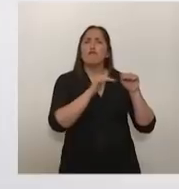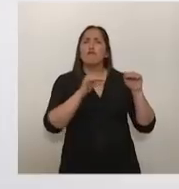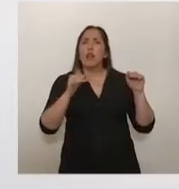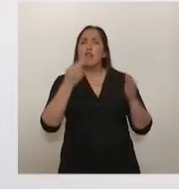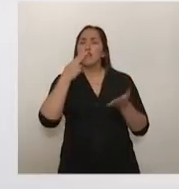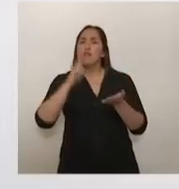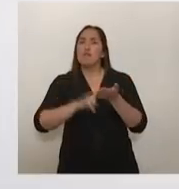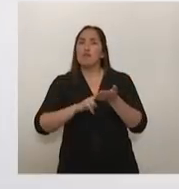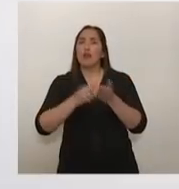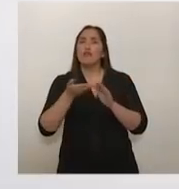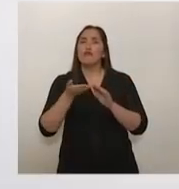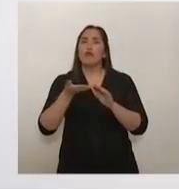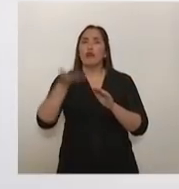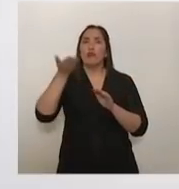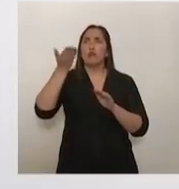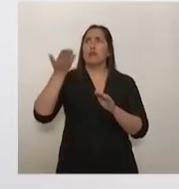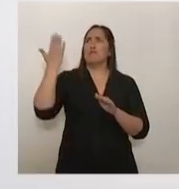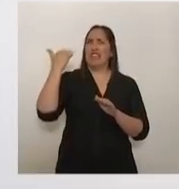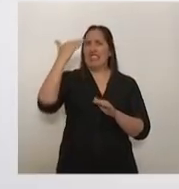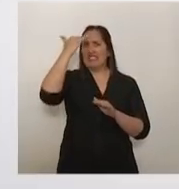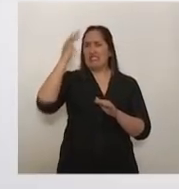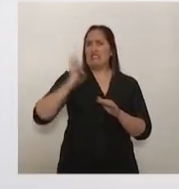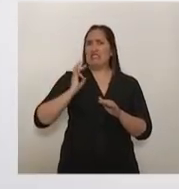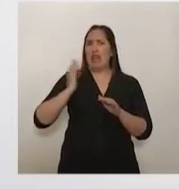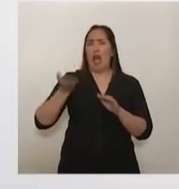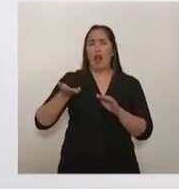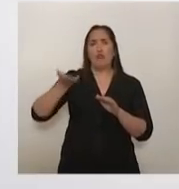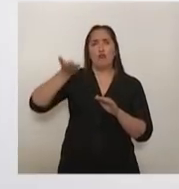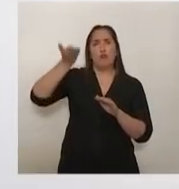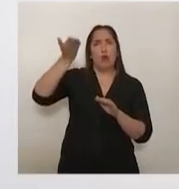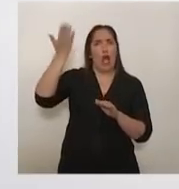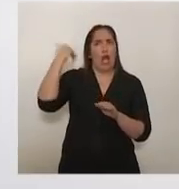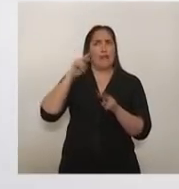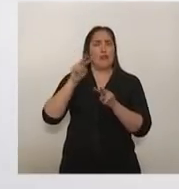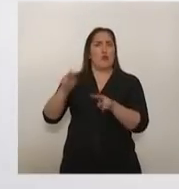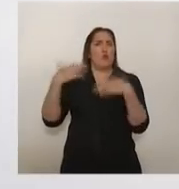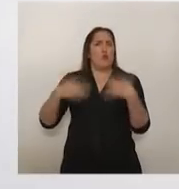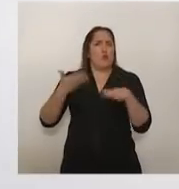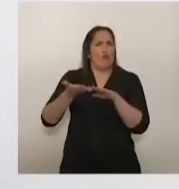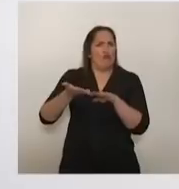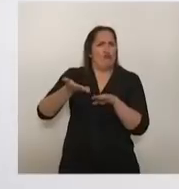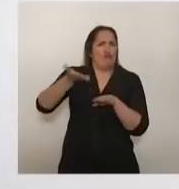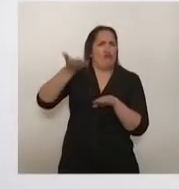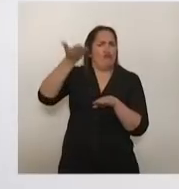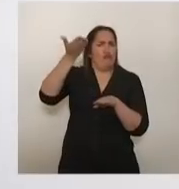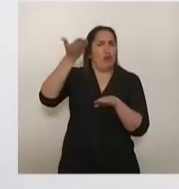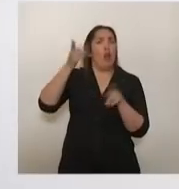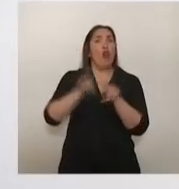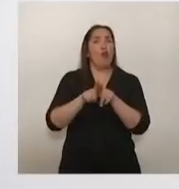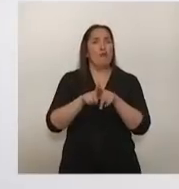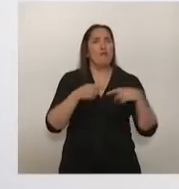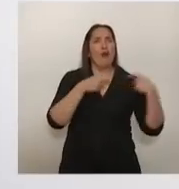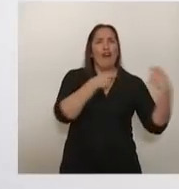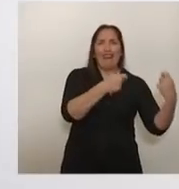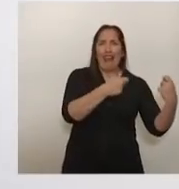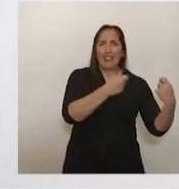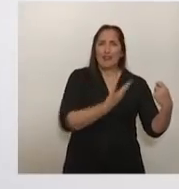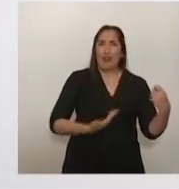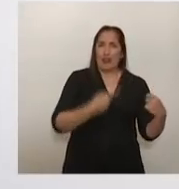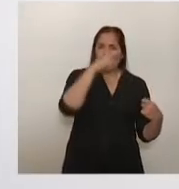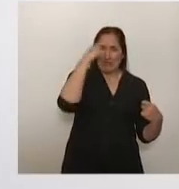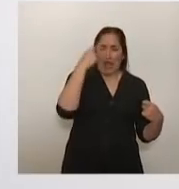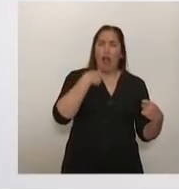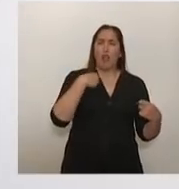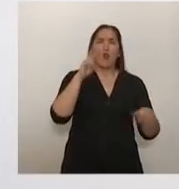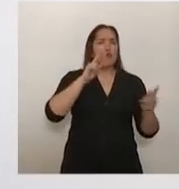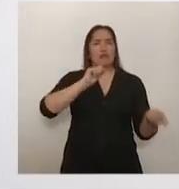impuestos empezaron a subir hace 15 años, hasta niveles nunca vistos. Y como hicimos con el gasto, logramos romper